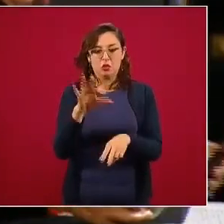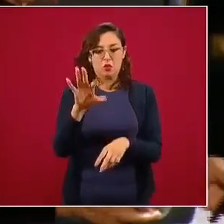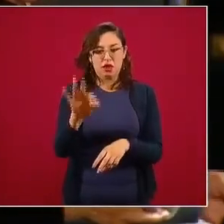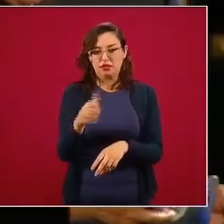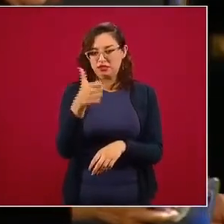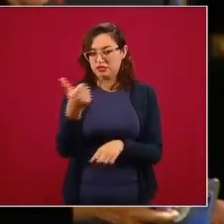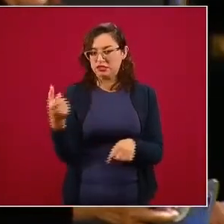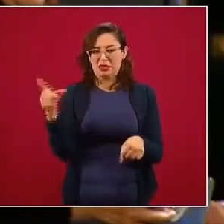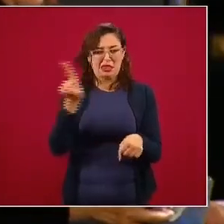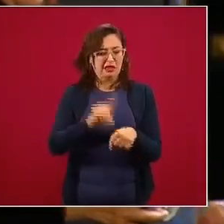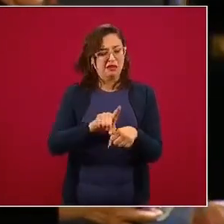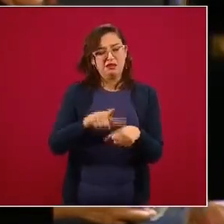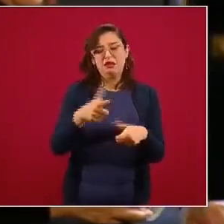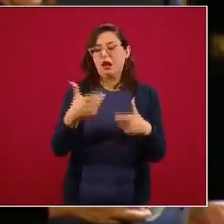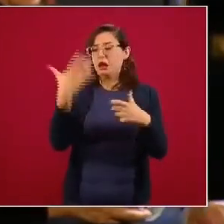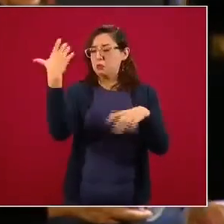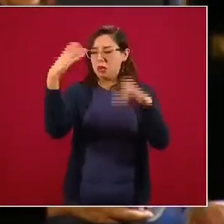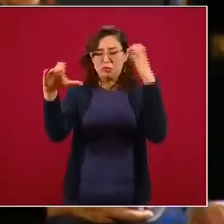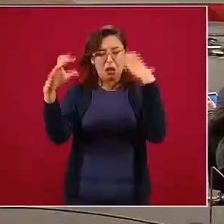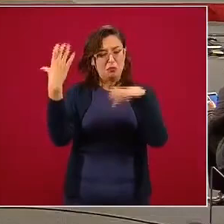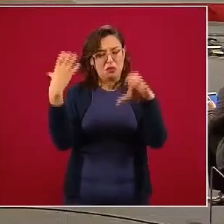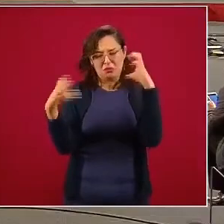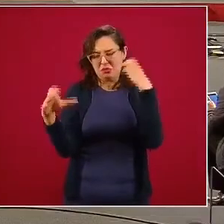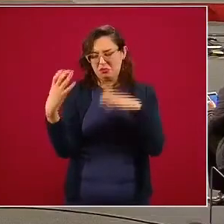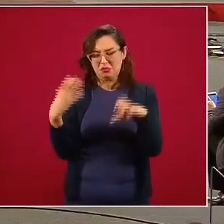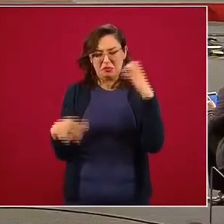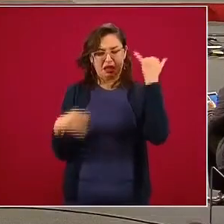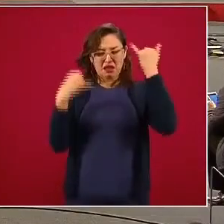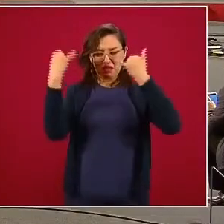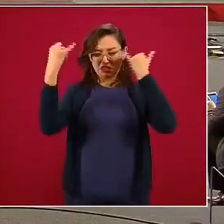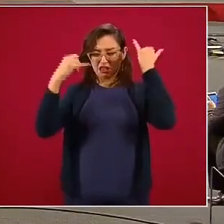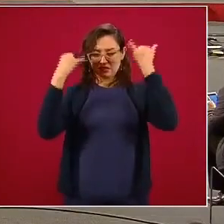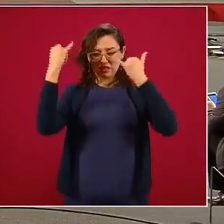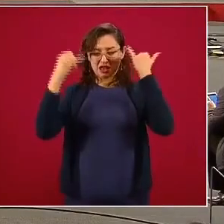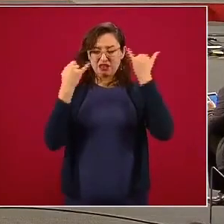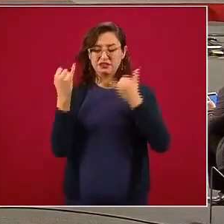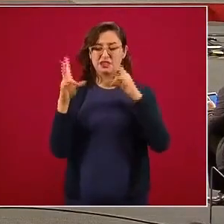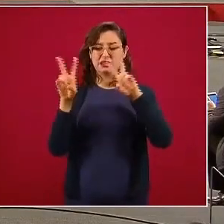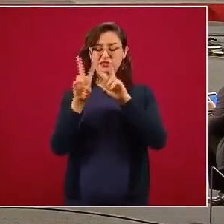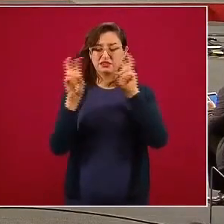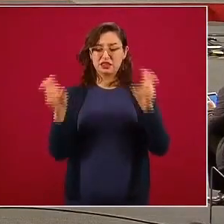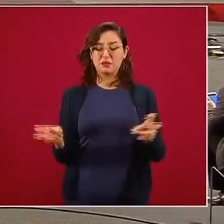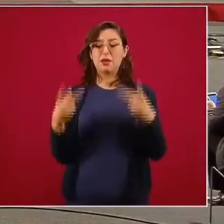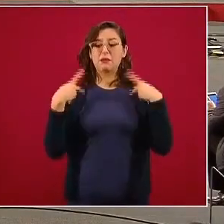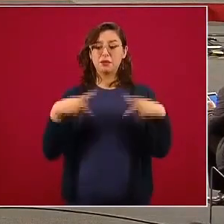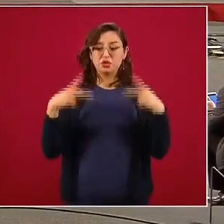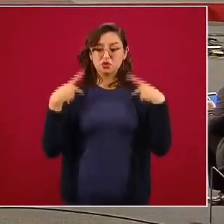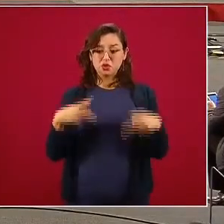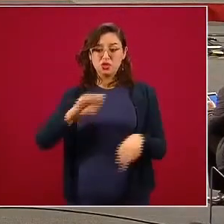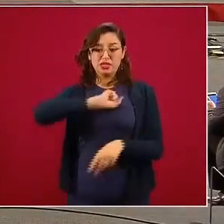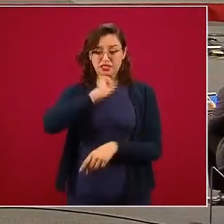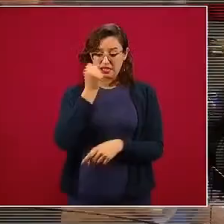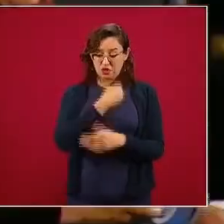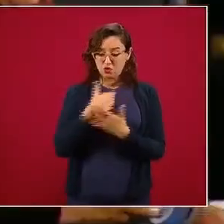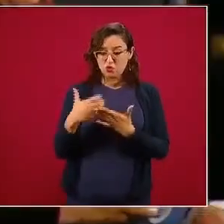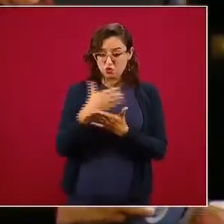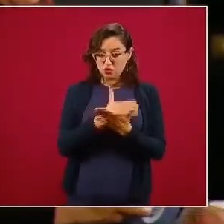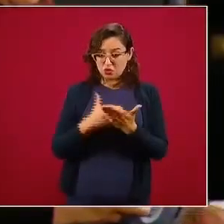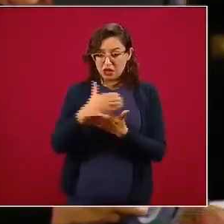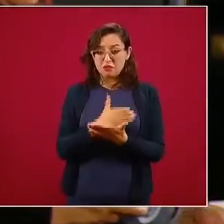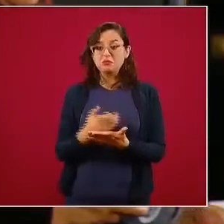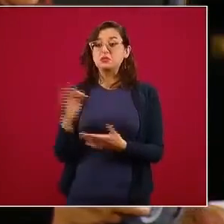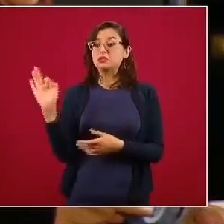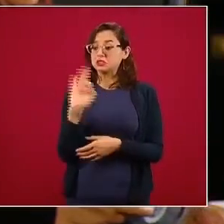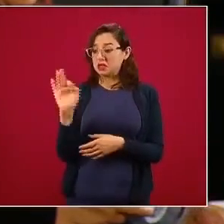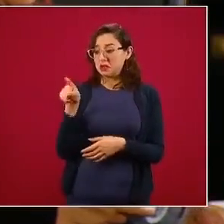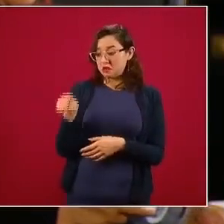el hilo al final de lo que hablaba es del tema de los recuperados, de las personas recuperadas, que si no hay un seguimiento a